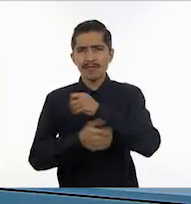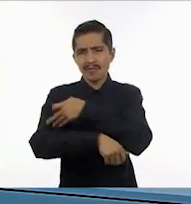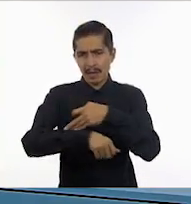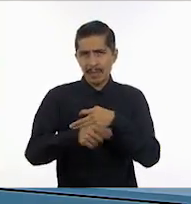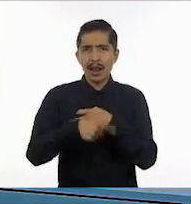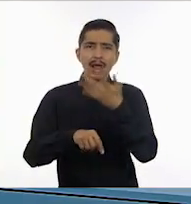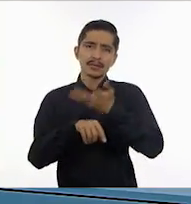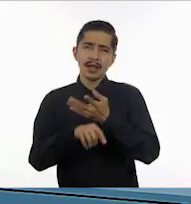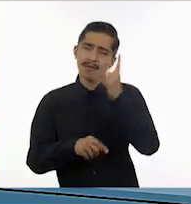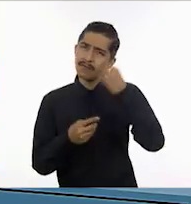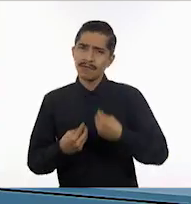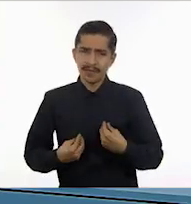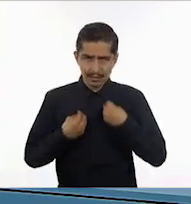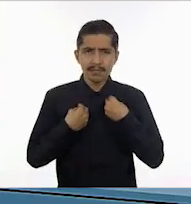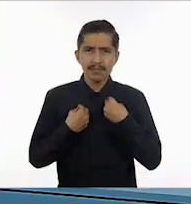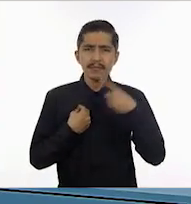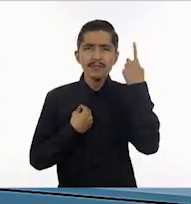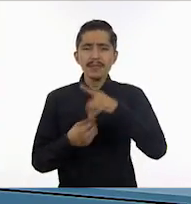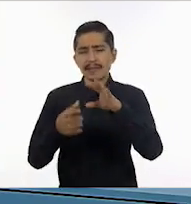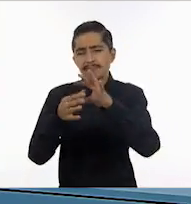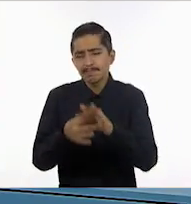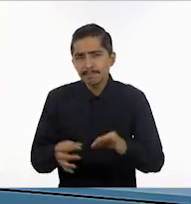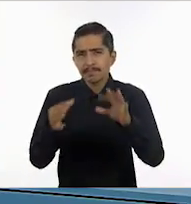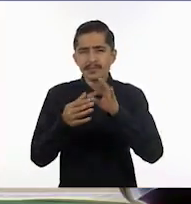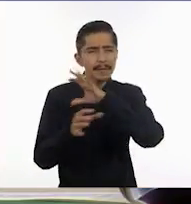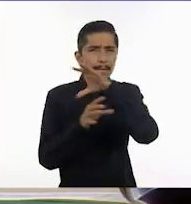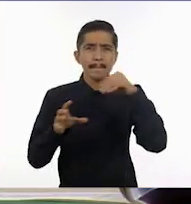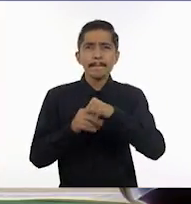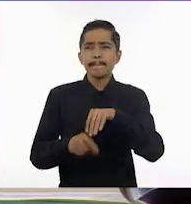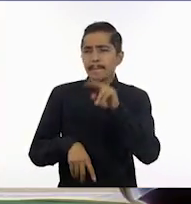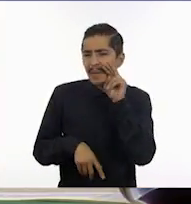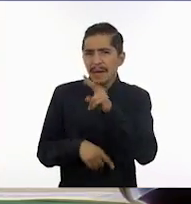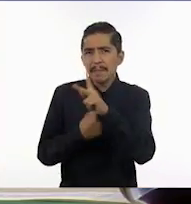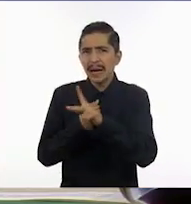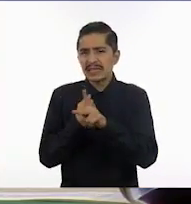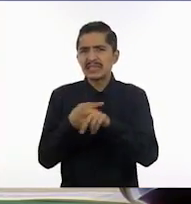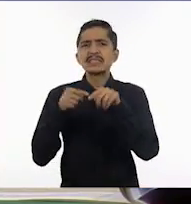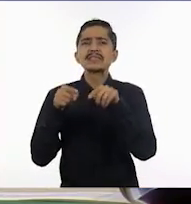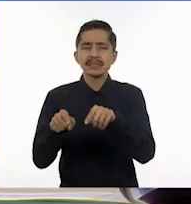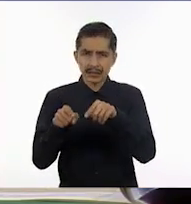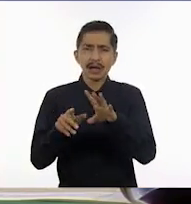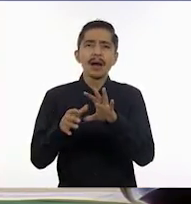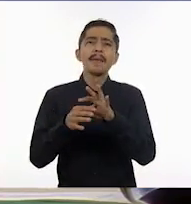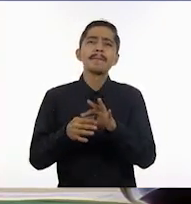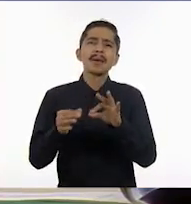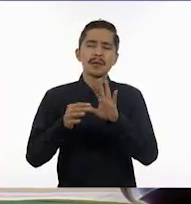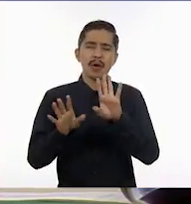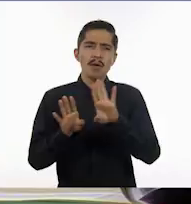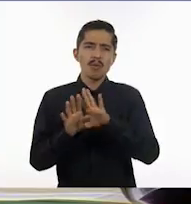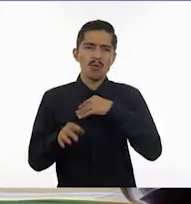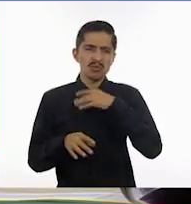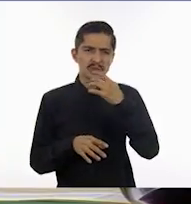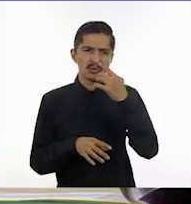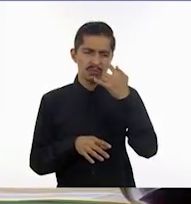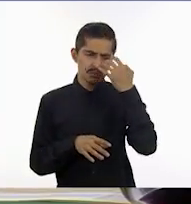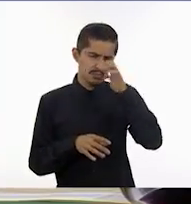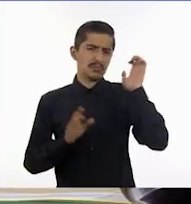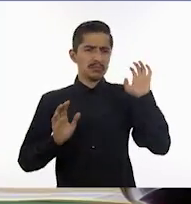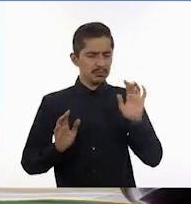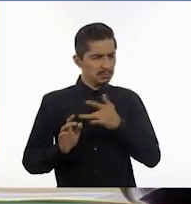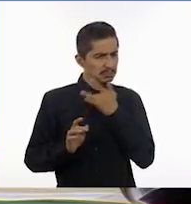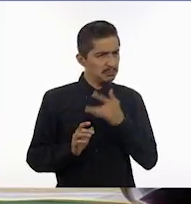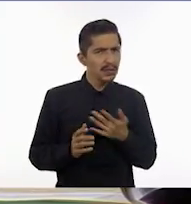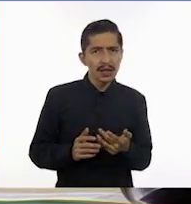vivían en Estados Unidos para contarles acerca de todo lo que veía en este país que a ella le resultaba extrañísimo. En sus